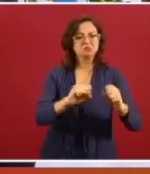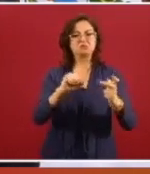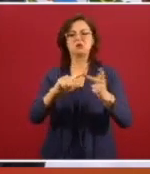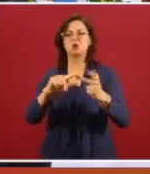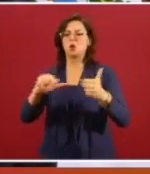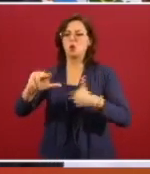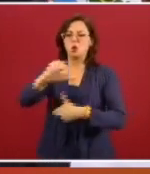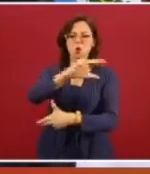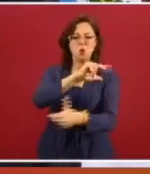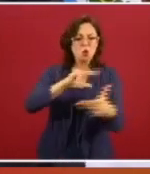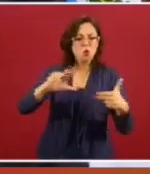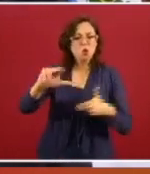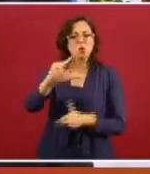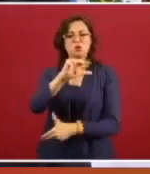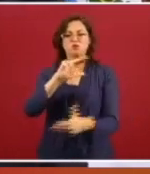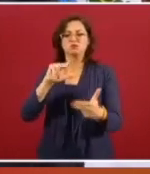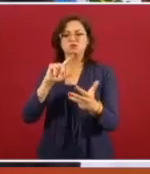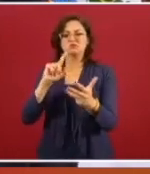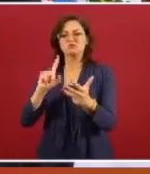huracanes,